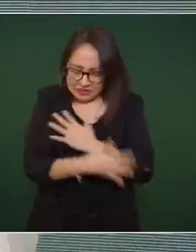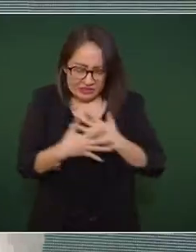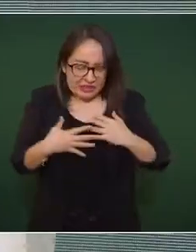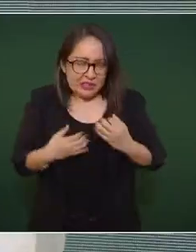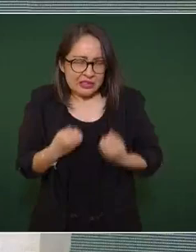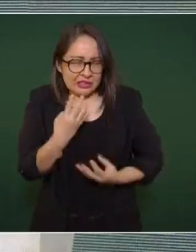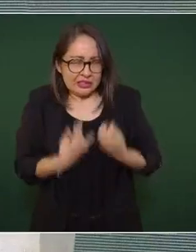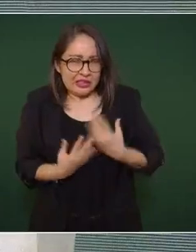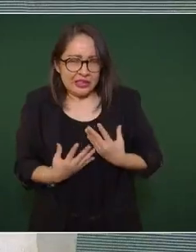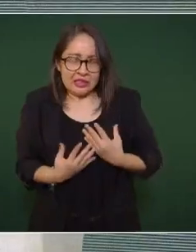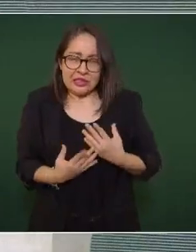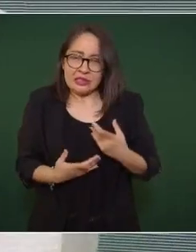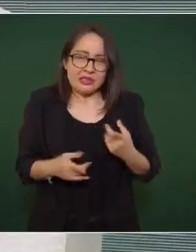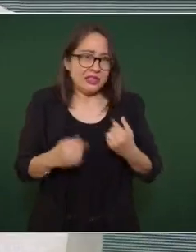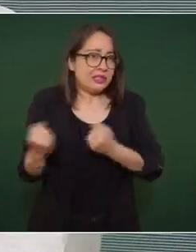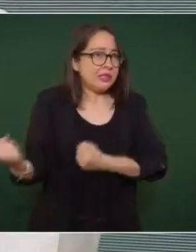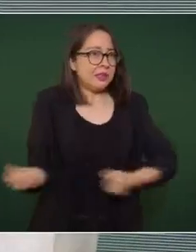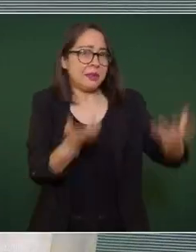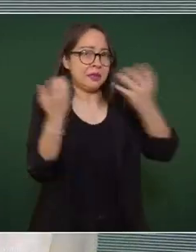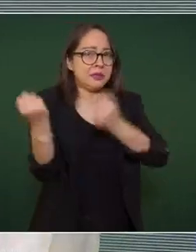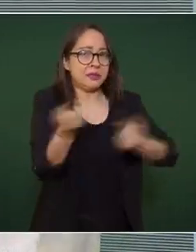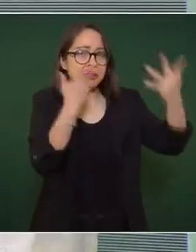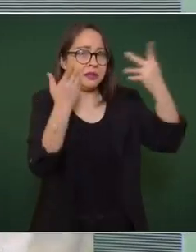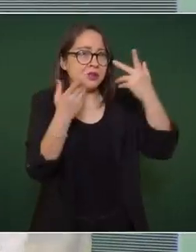graves que fueron a los distintos hospitales,